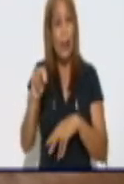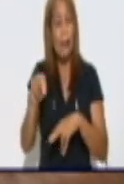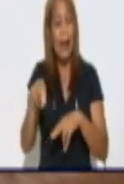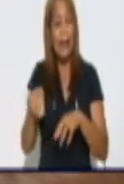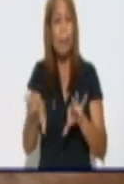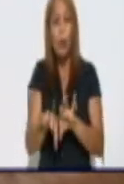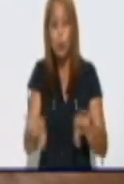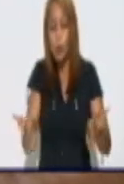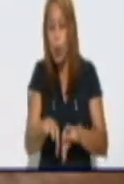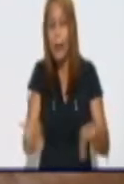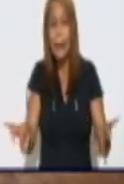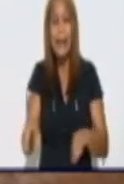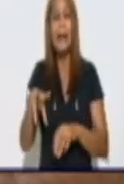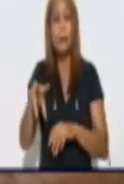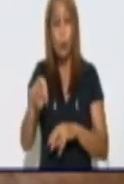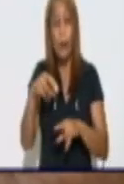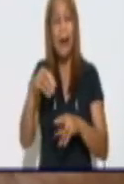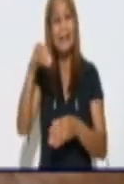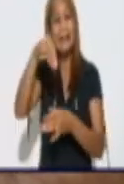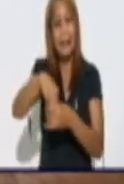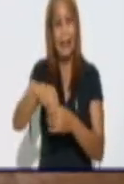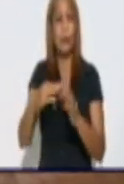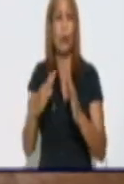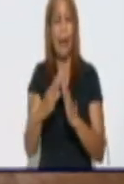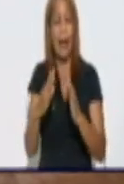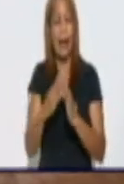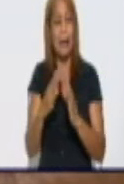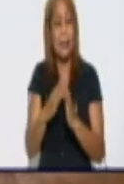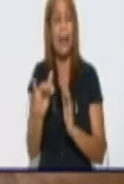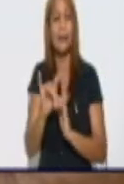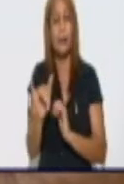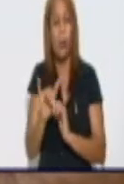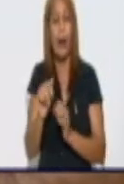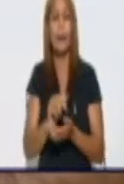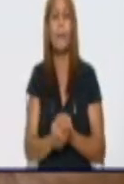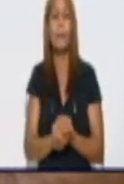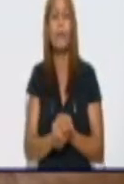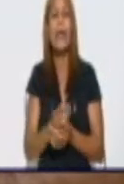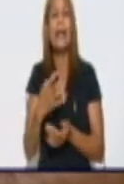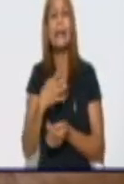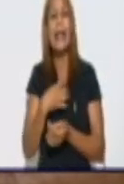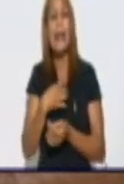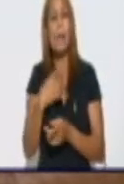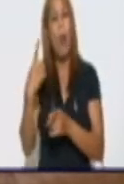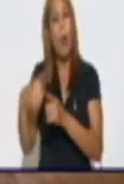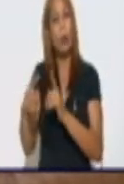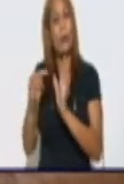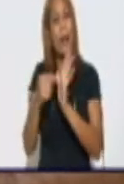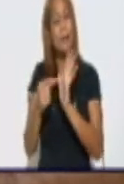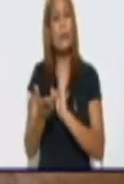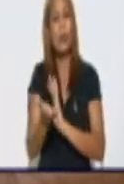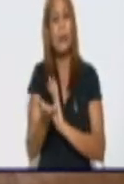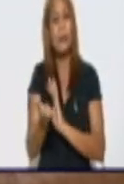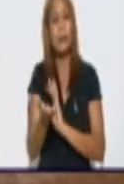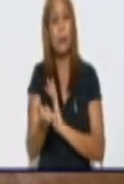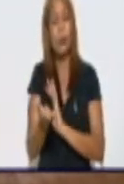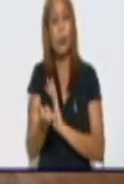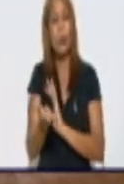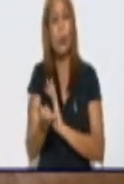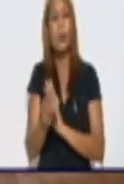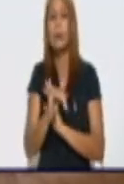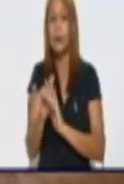cualquier empresa estatal. Tenemos la solicitud también de entronque